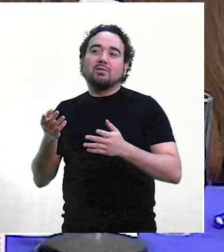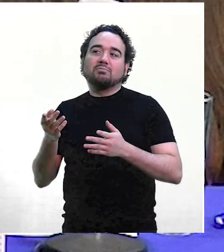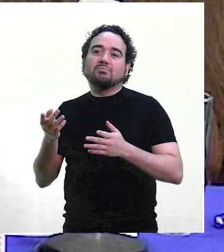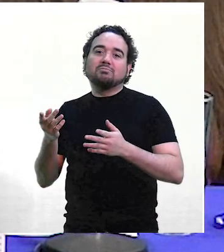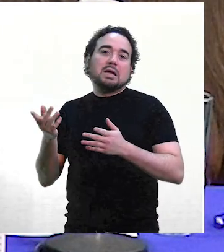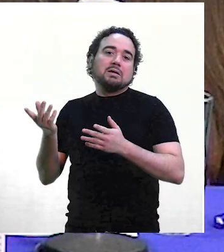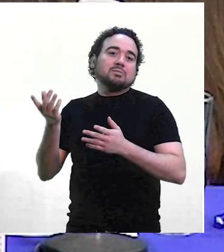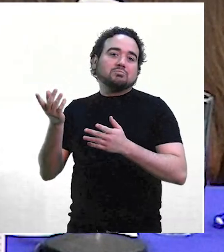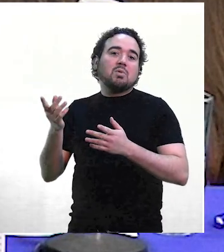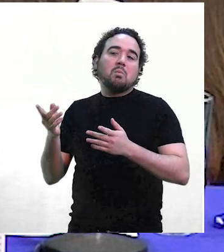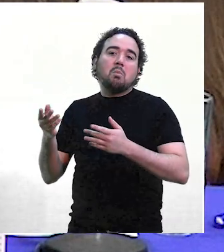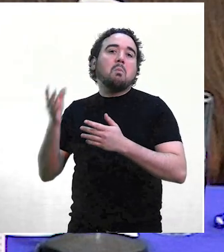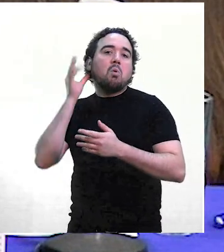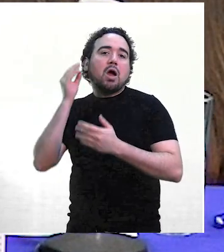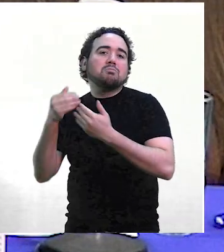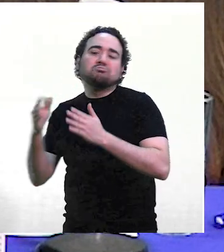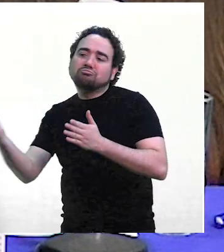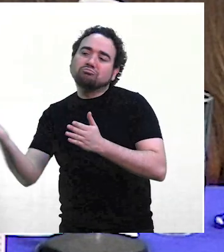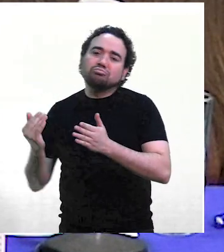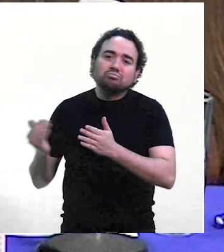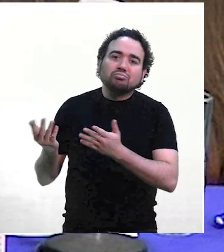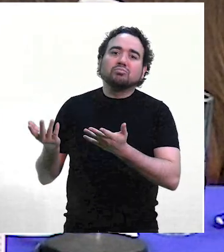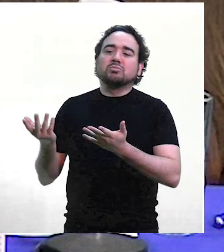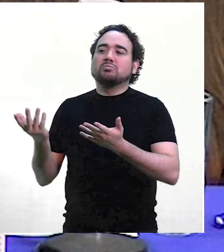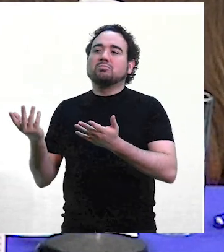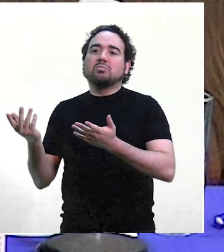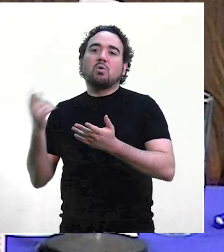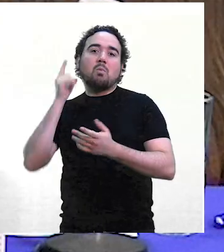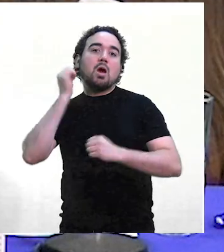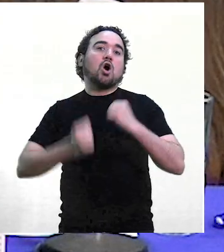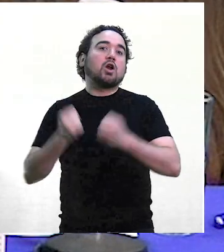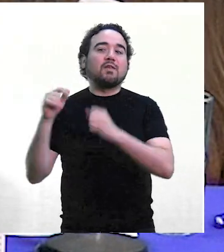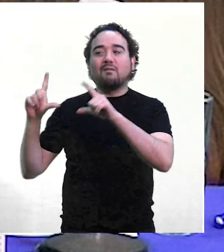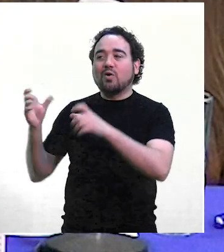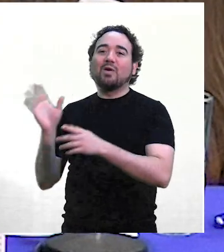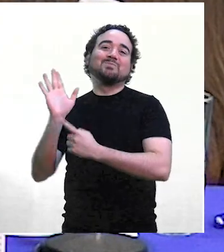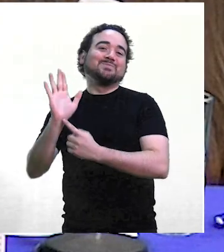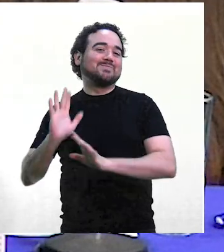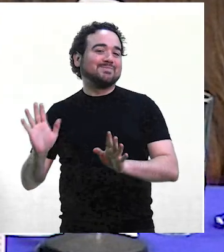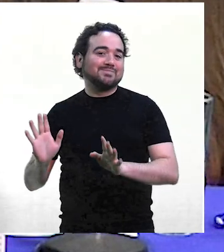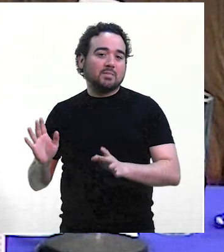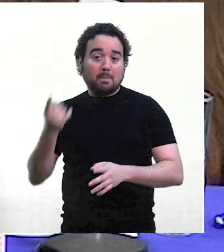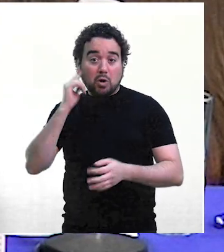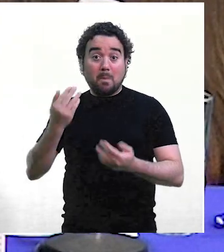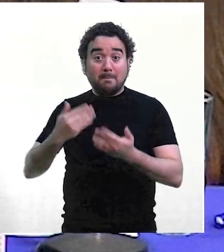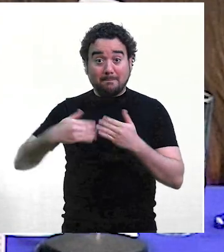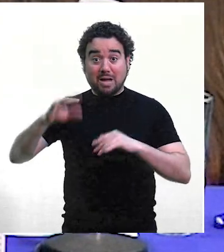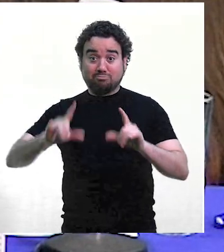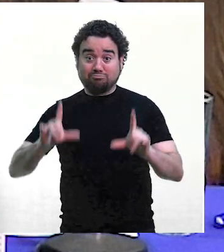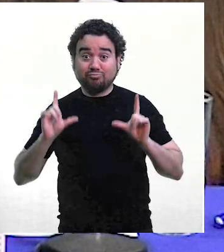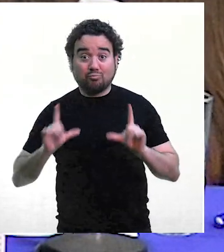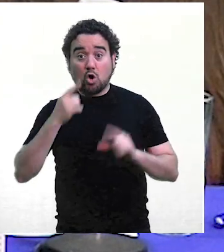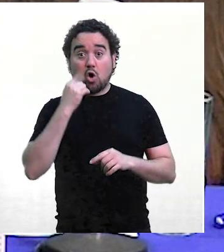a poner una foto de una chica corriendo, pero sin embargo, si tú observas, los que toman las cámaras son hombres. Ujú. Sí,